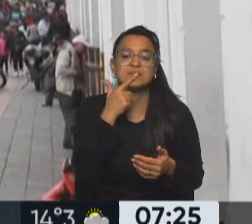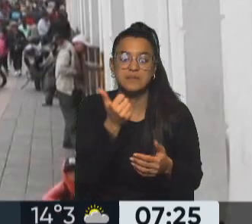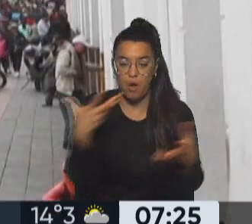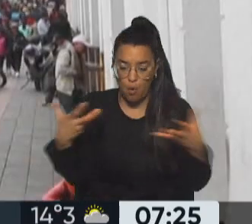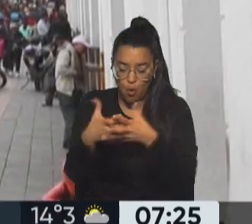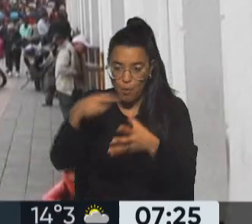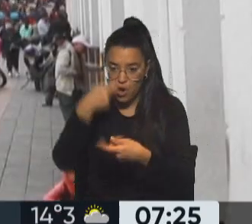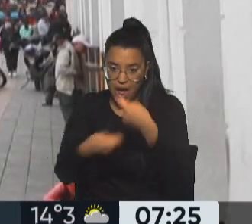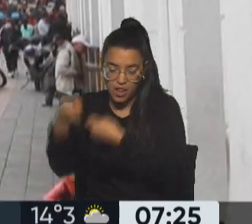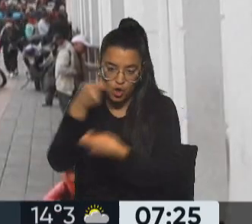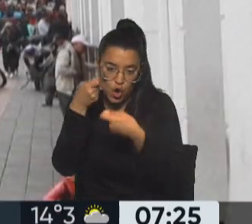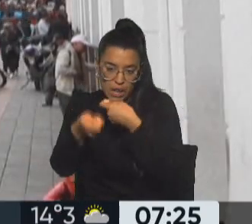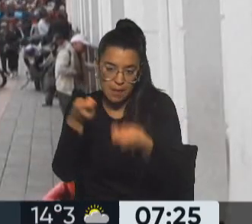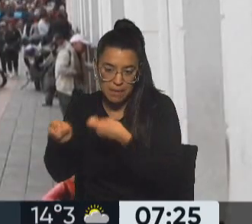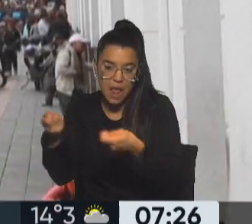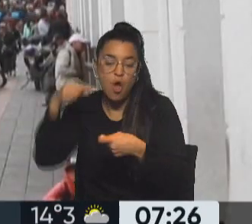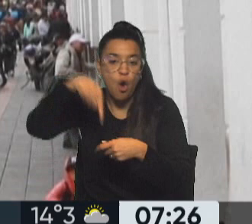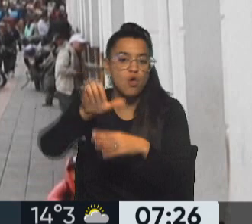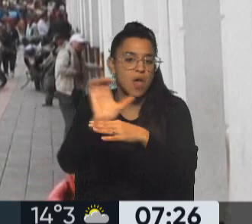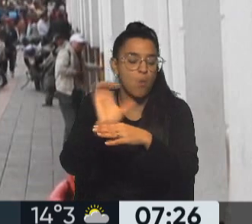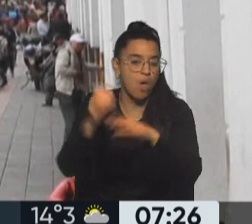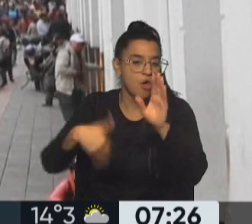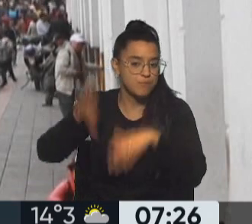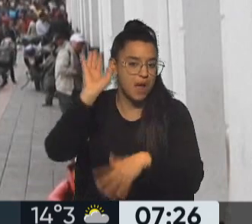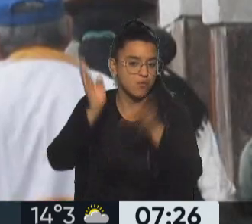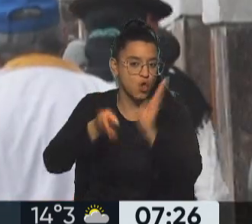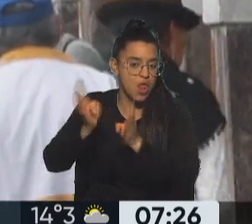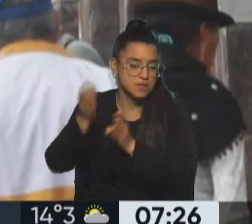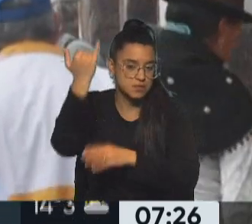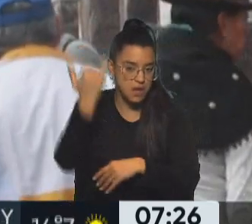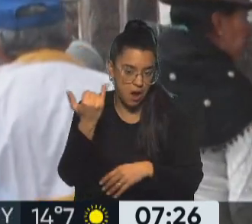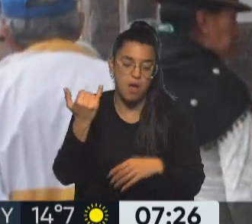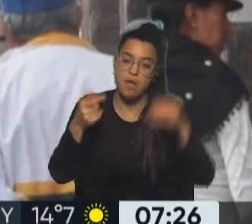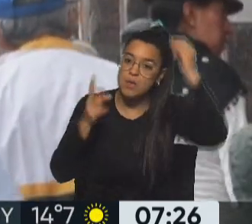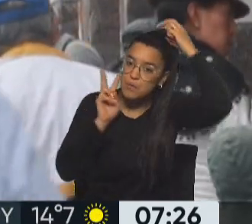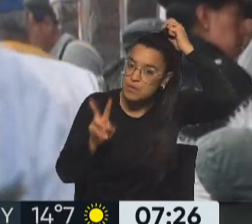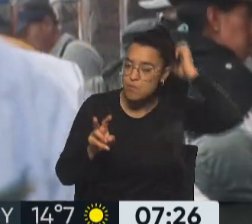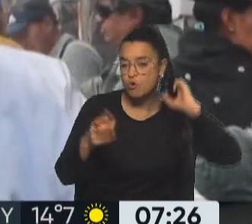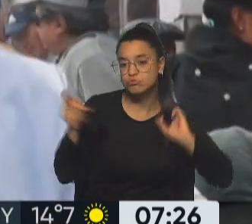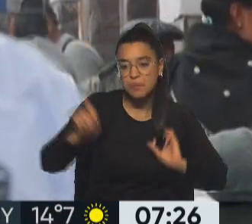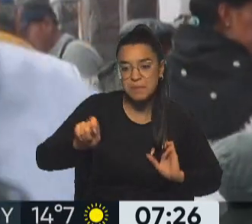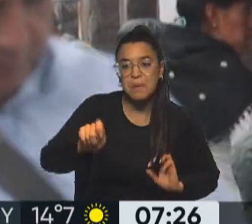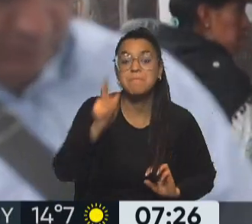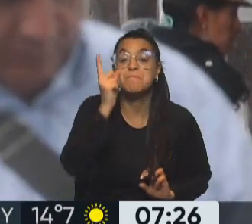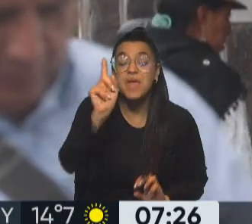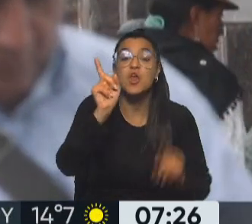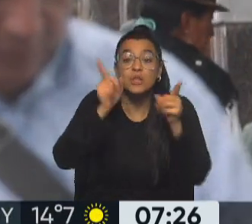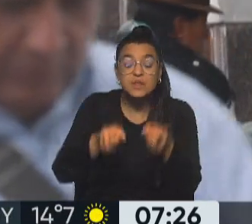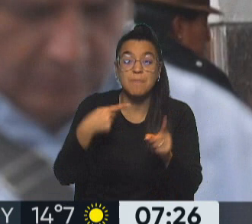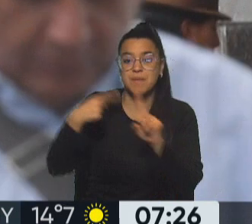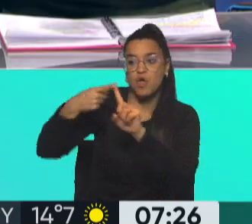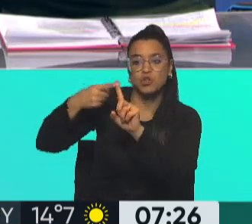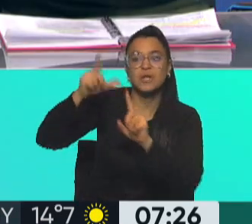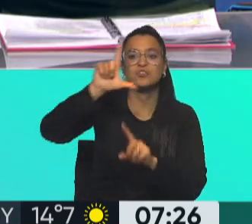grupos narcocriminales que hoy en Ecuador están causando la violencia que vemos en los últimos meses. Pero a su vez la conexión de